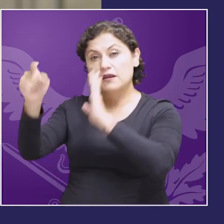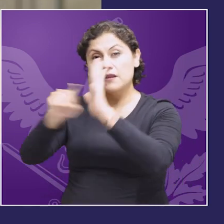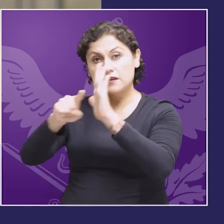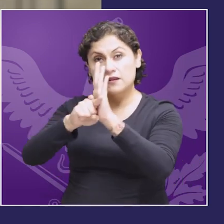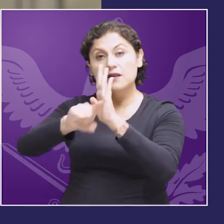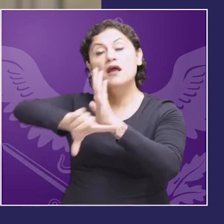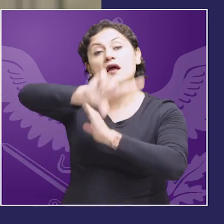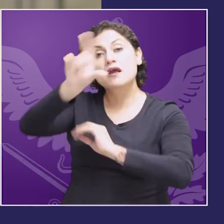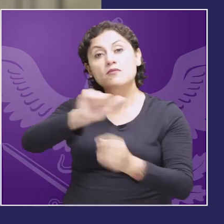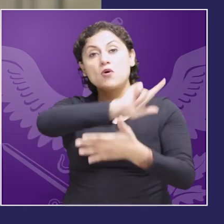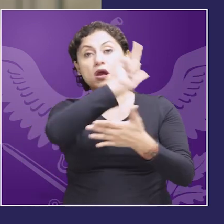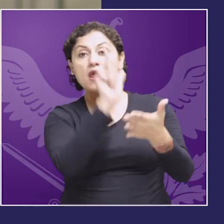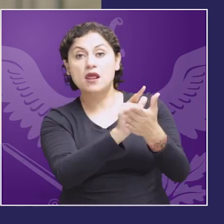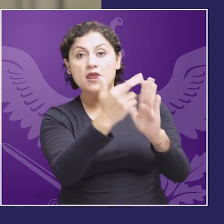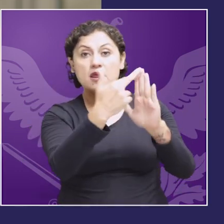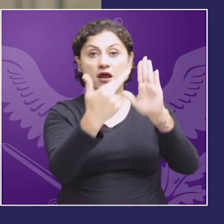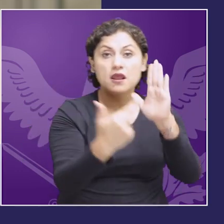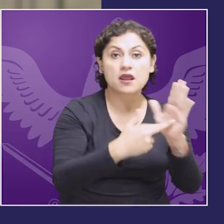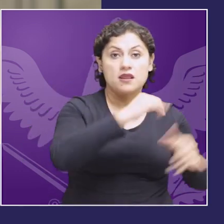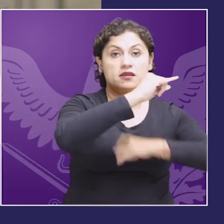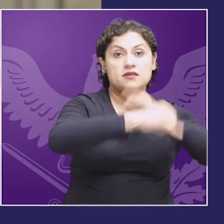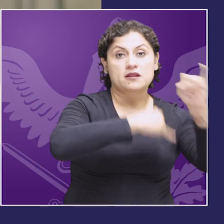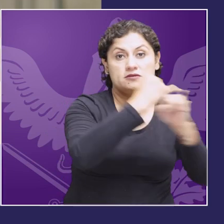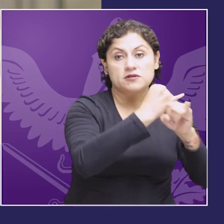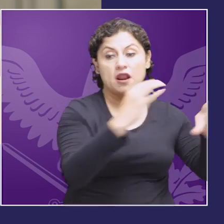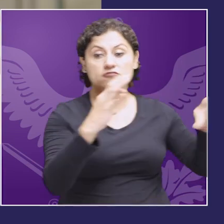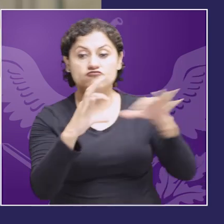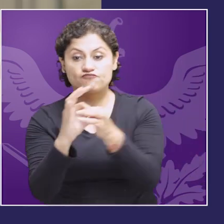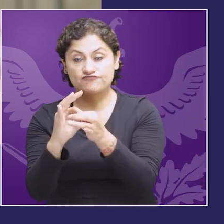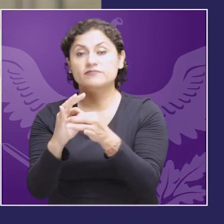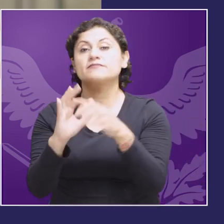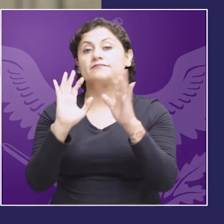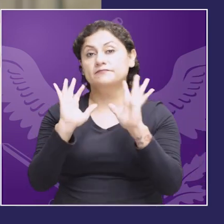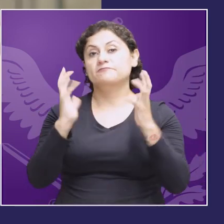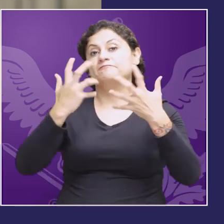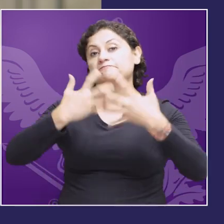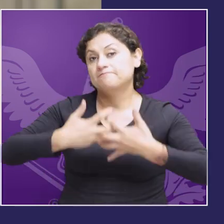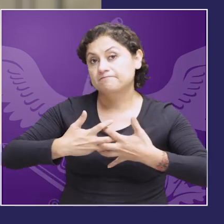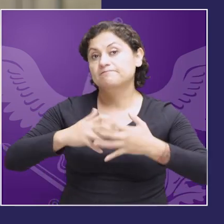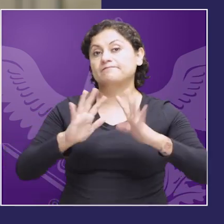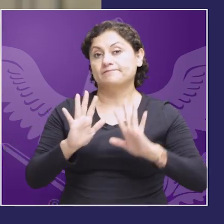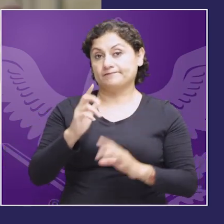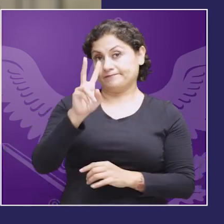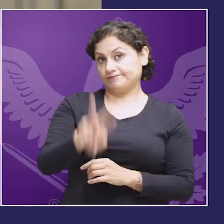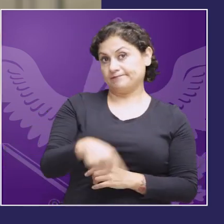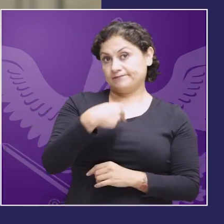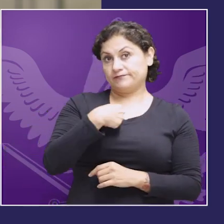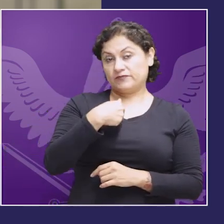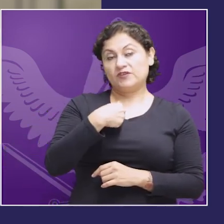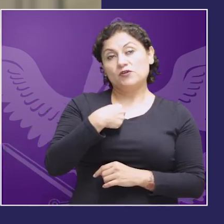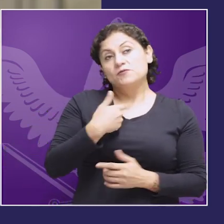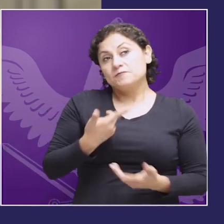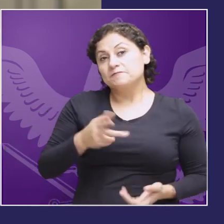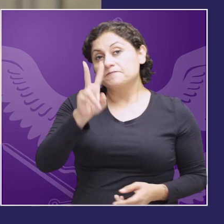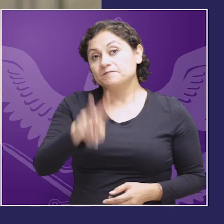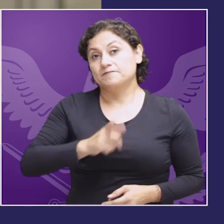vas descubriendo los estereotipos y luego trabajas con la normativa. Y la normativa internacional tiene que cruzar el